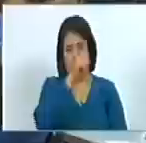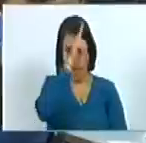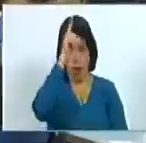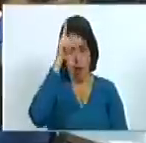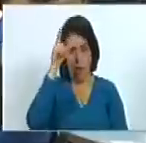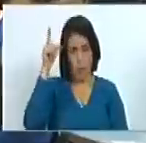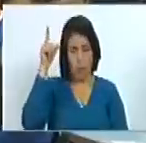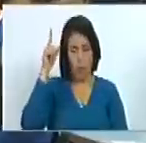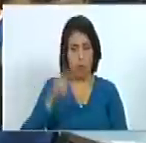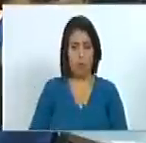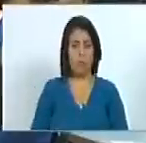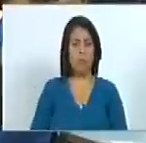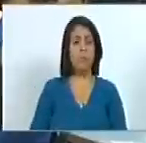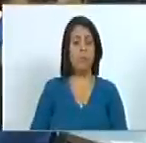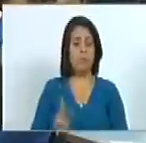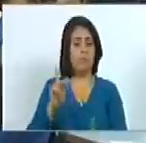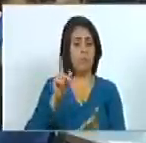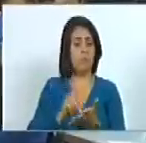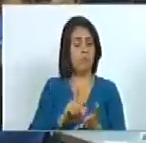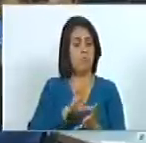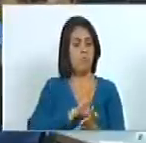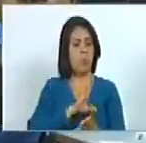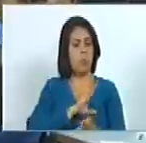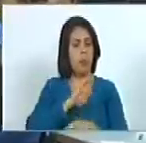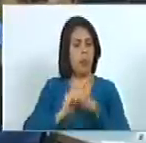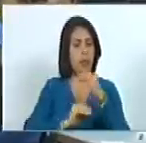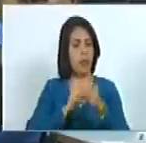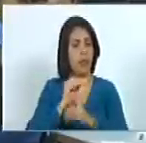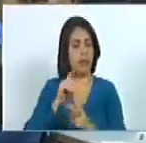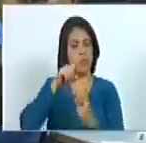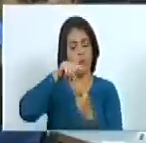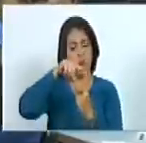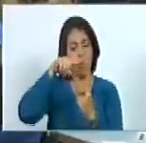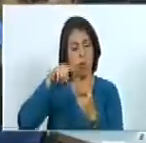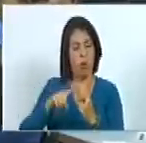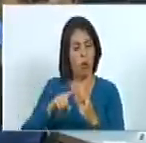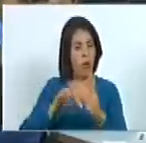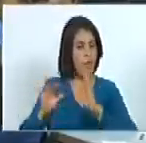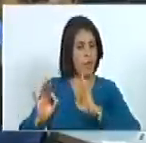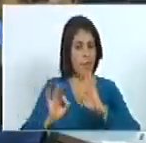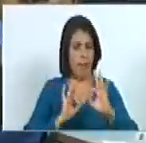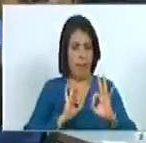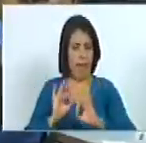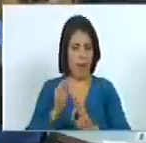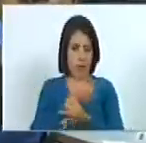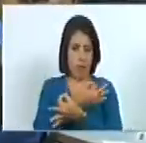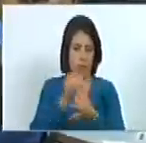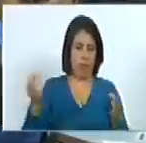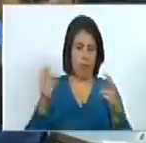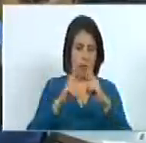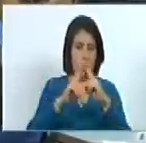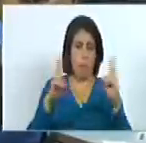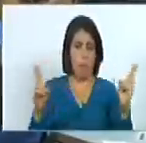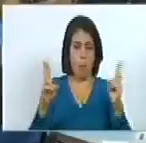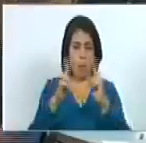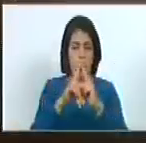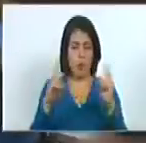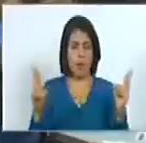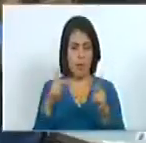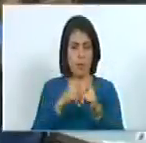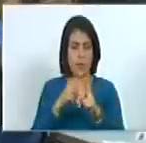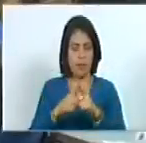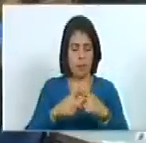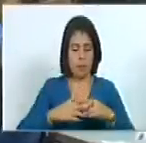López, que personifica una obra teatral sobre un puente, con